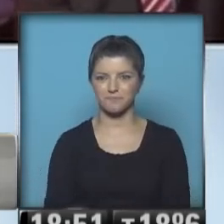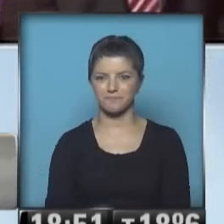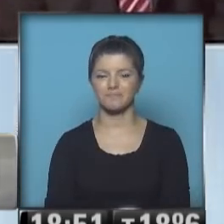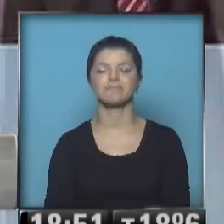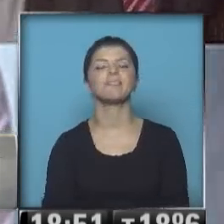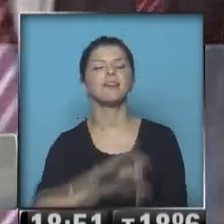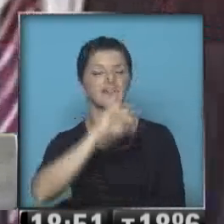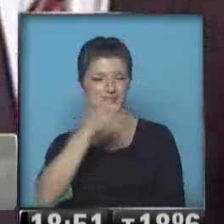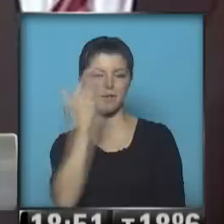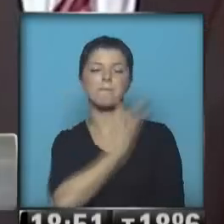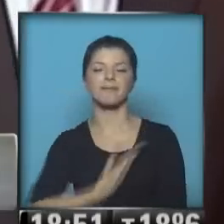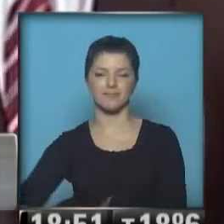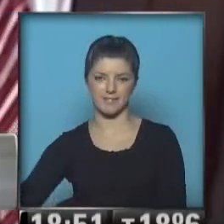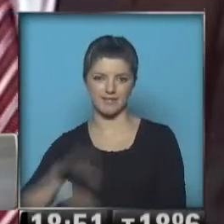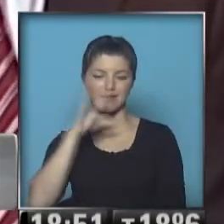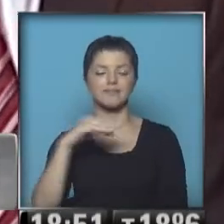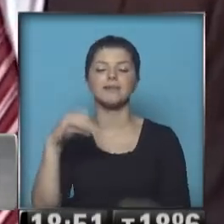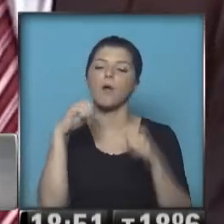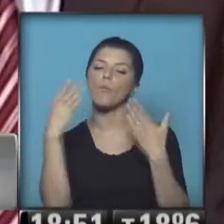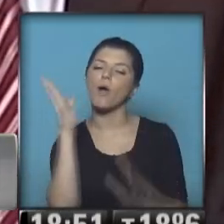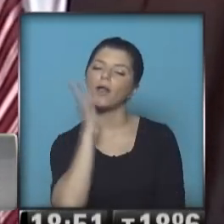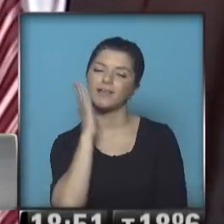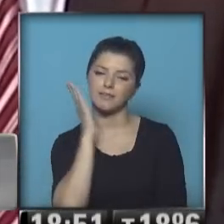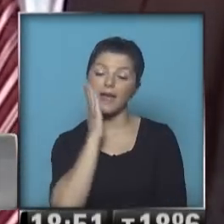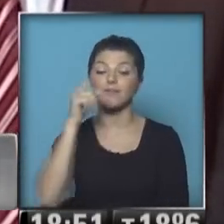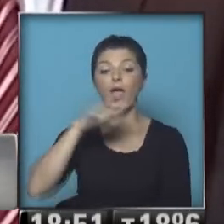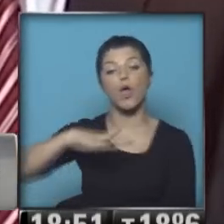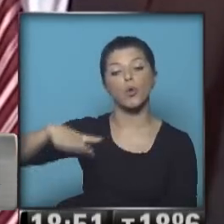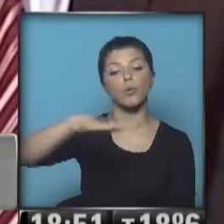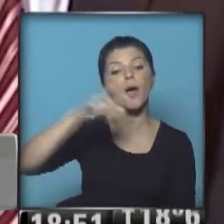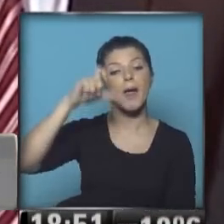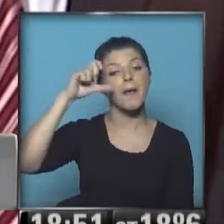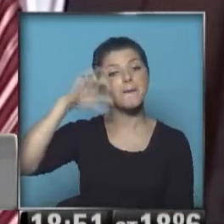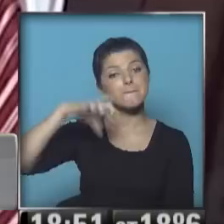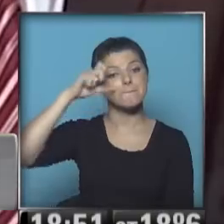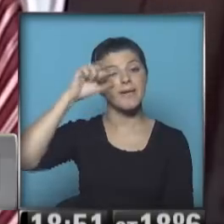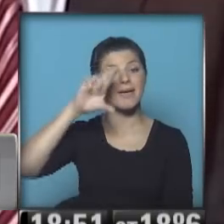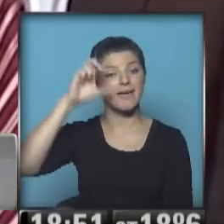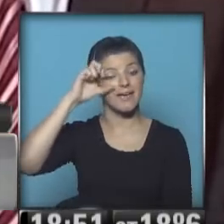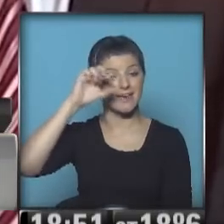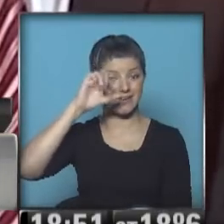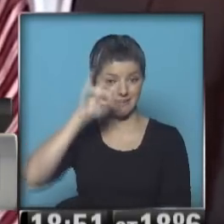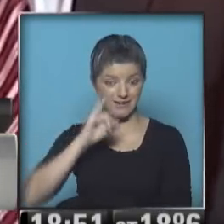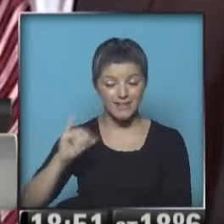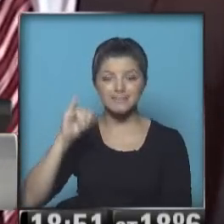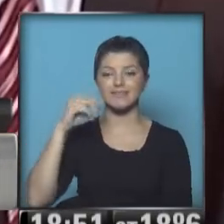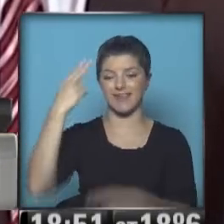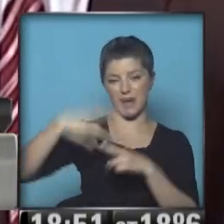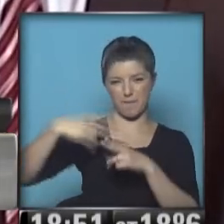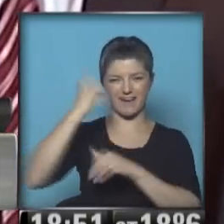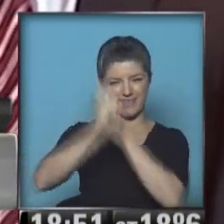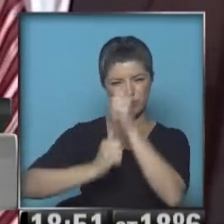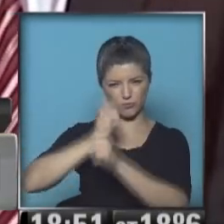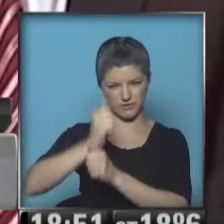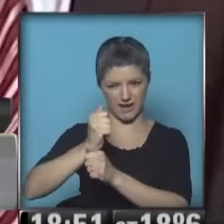Así es, señora presidenta. Muy buenas tardes. Estamos en la ciudad de Pérez, en el parque industrial, en la empresa Genplas.